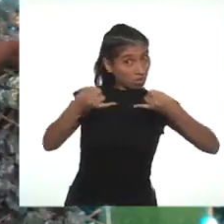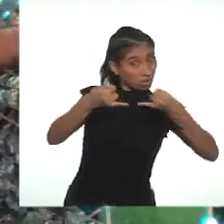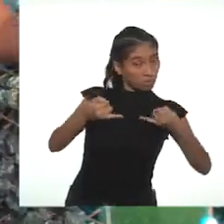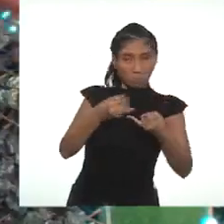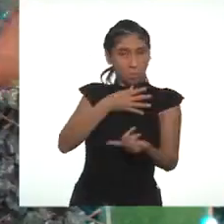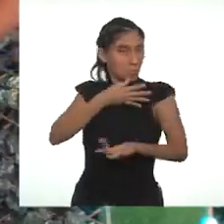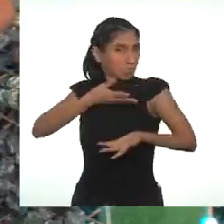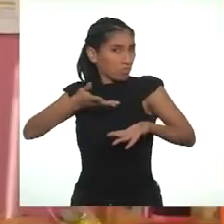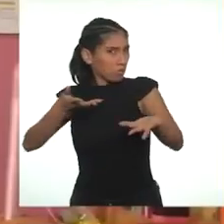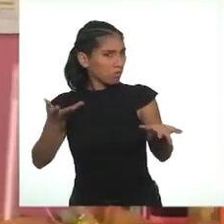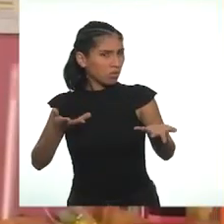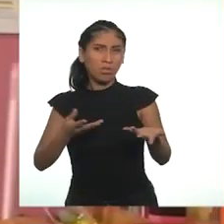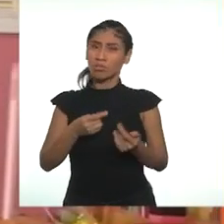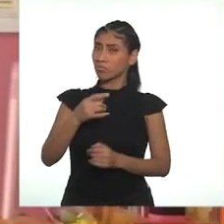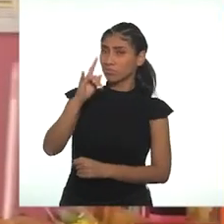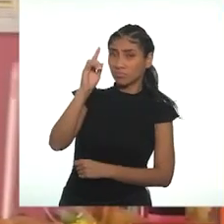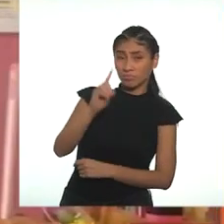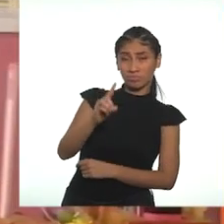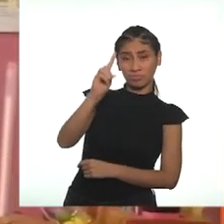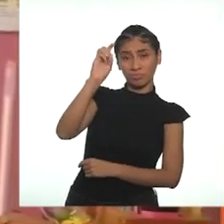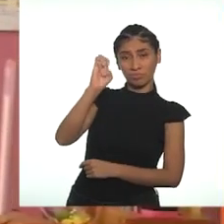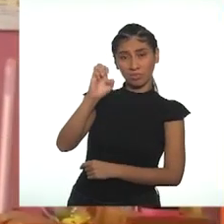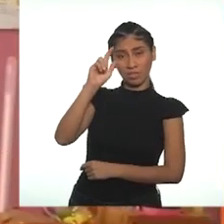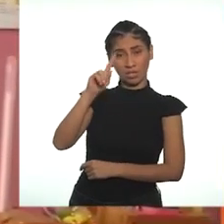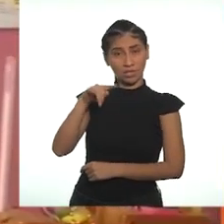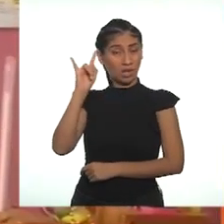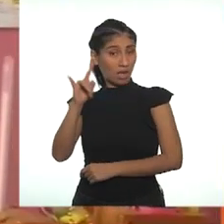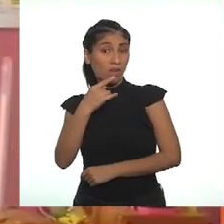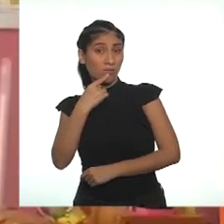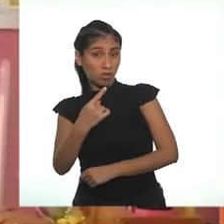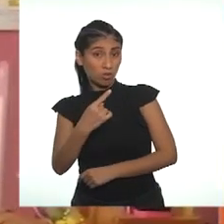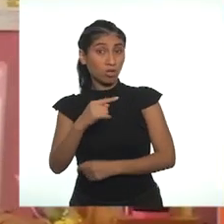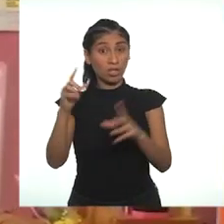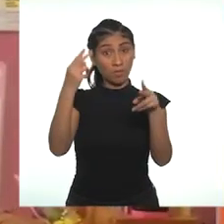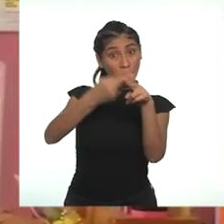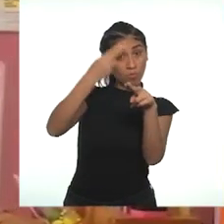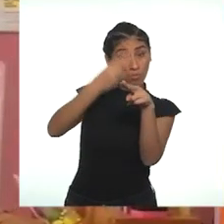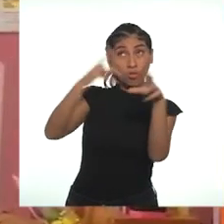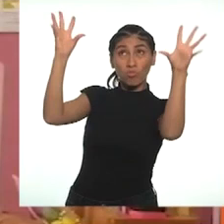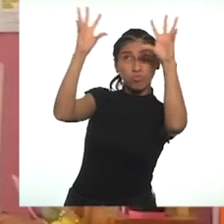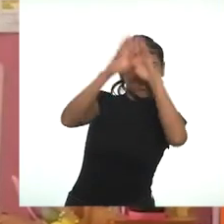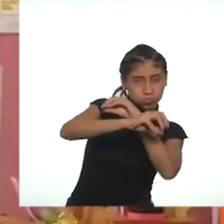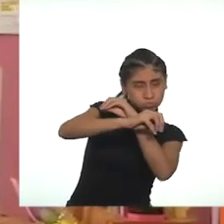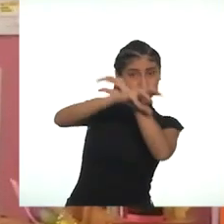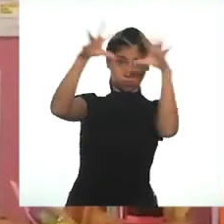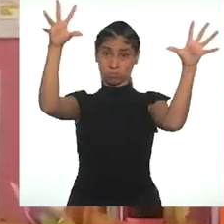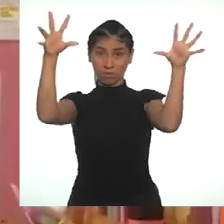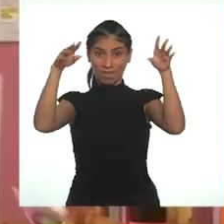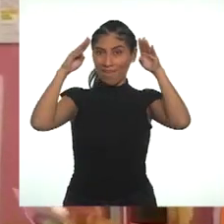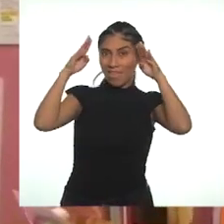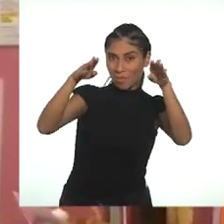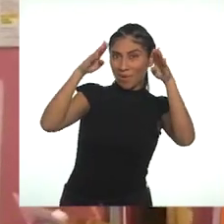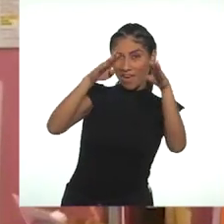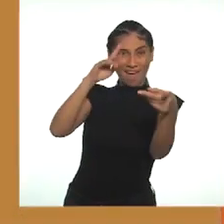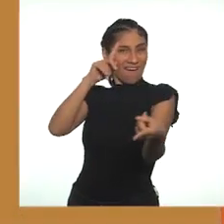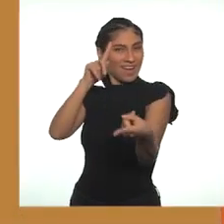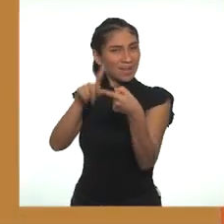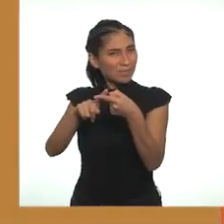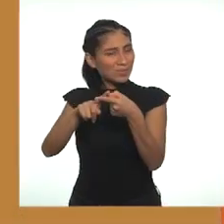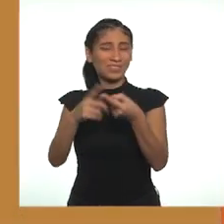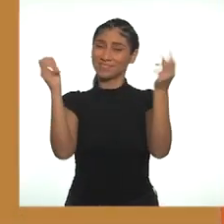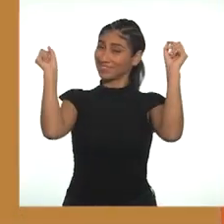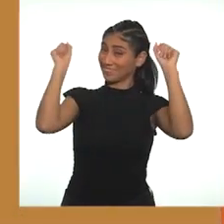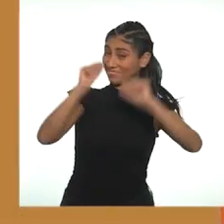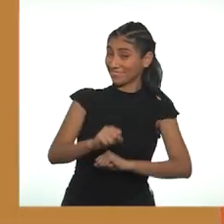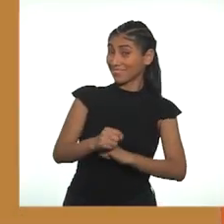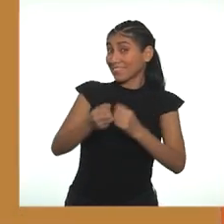verdad no lo sé. Decao dijo que pronto lo oculto saldrá a la luz y que prestemos atención a la misión.